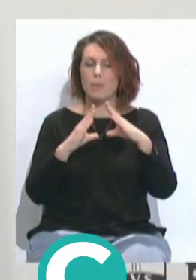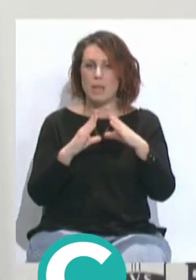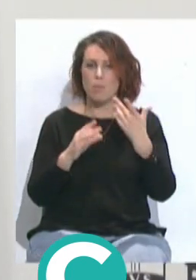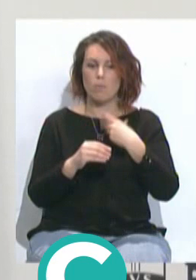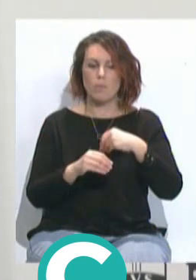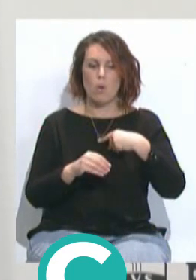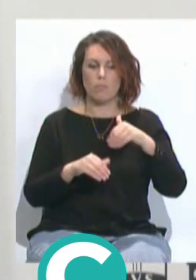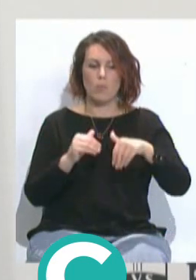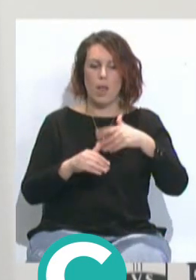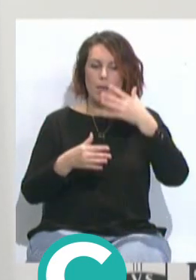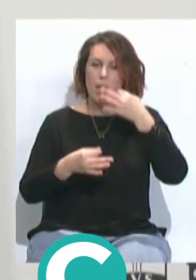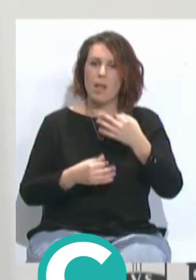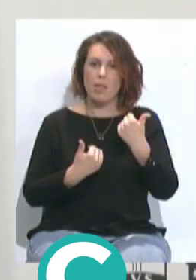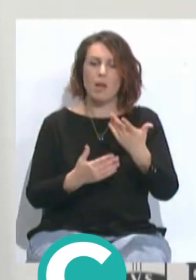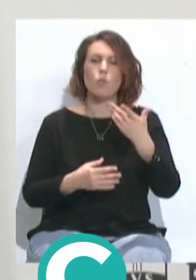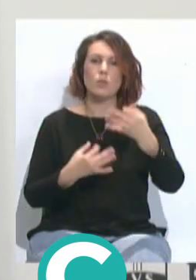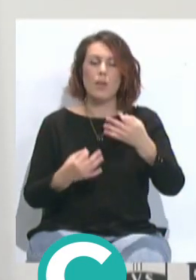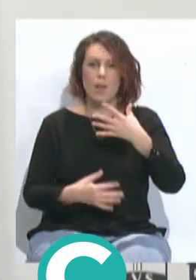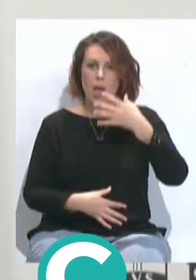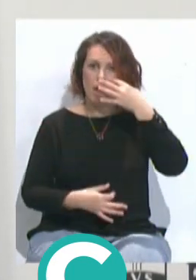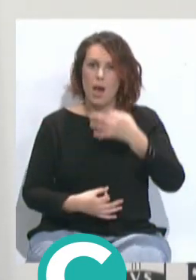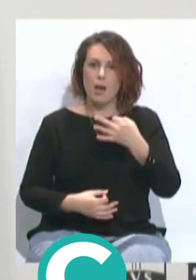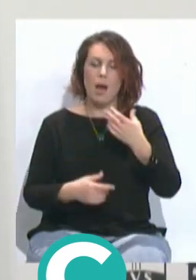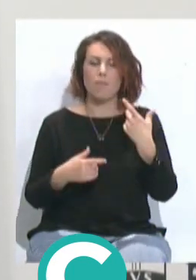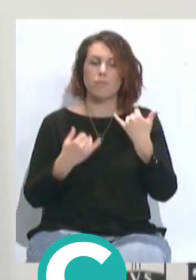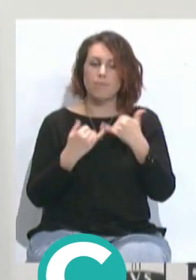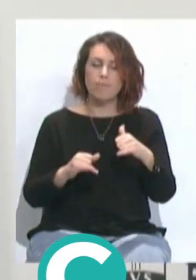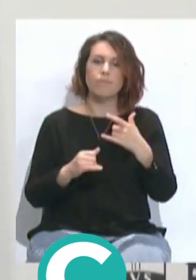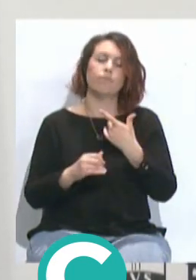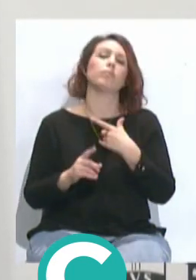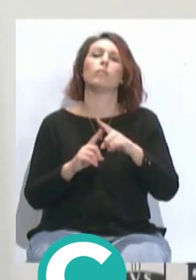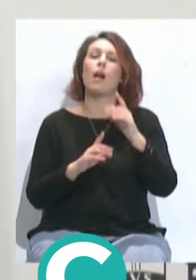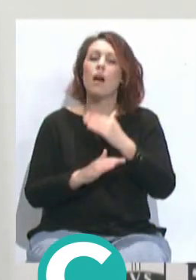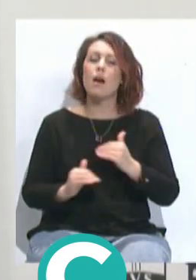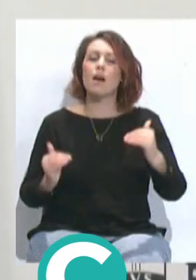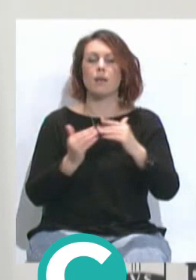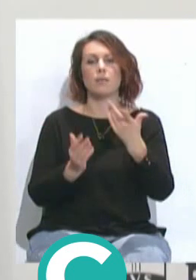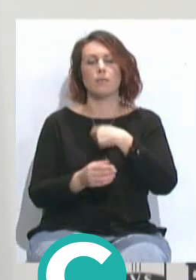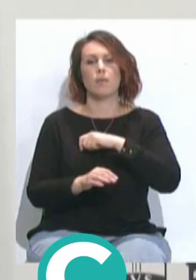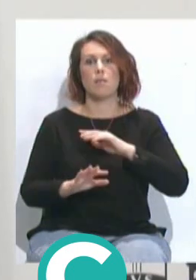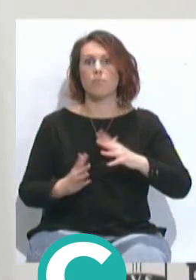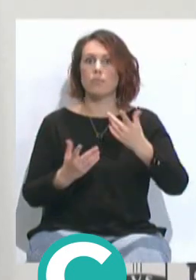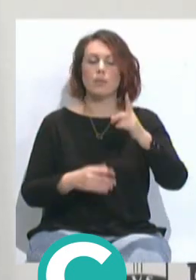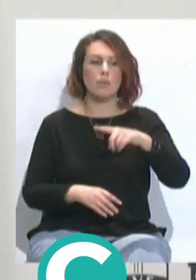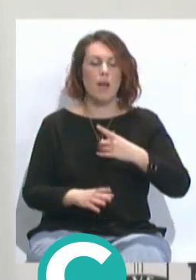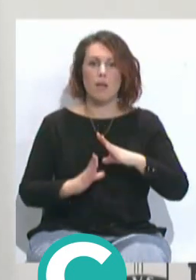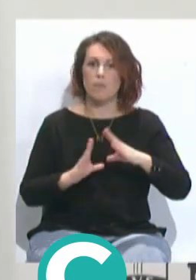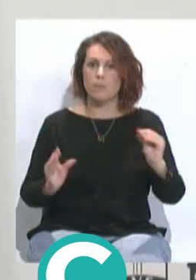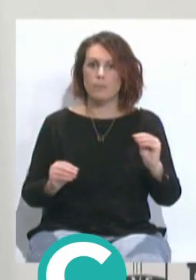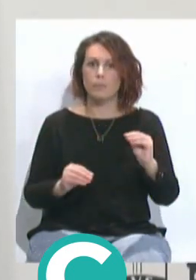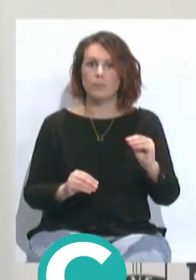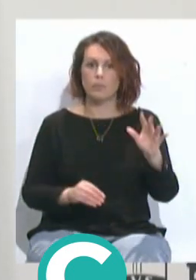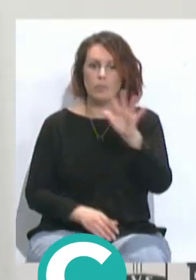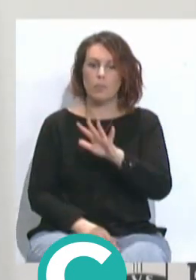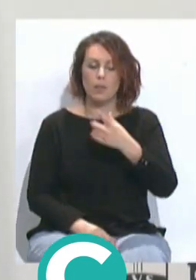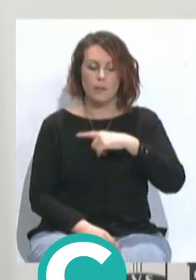verdadera democracia y de la verdadera justicia. Es una ola de igualdad que ha revolucionado España y también Andalucía y que